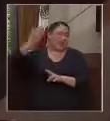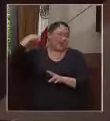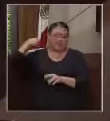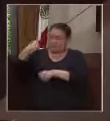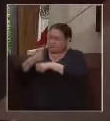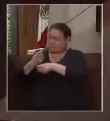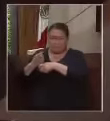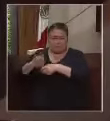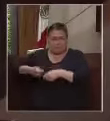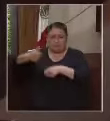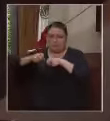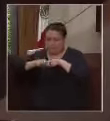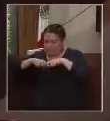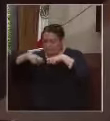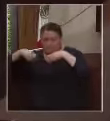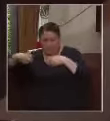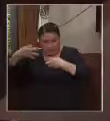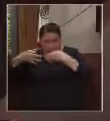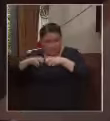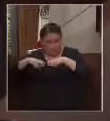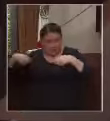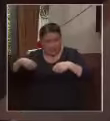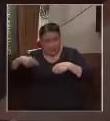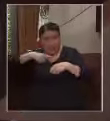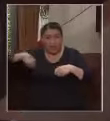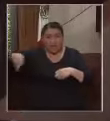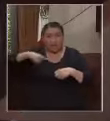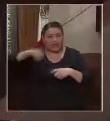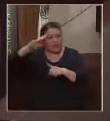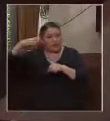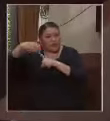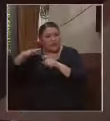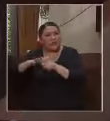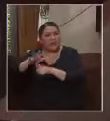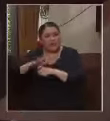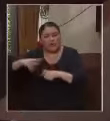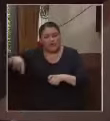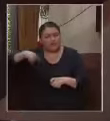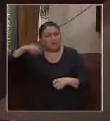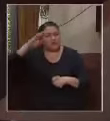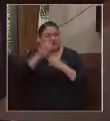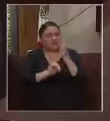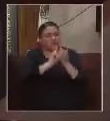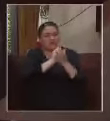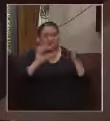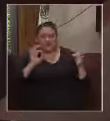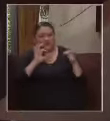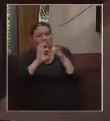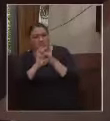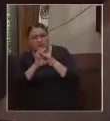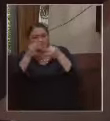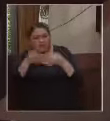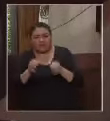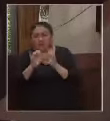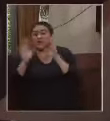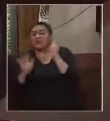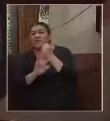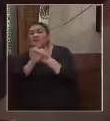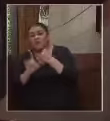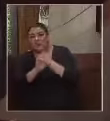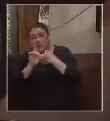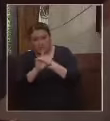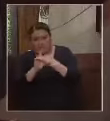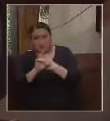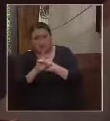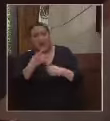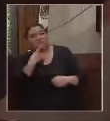del tribunal existía una fórmula que lo que buscaba era un silogismo lógico jurídico específicamente en los agravios. Y